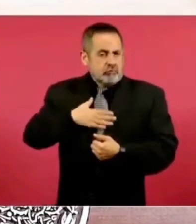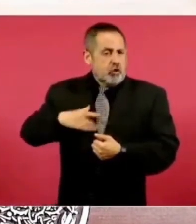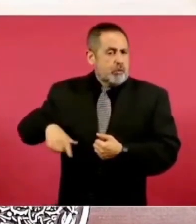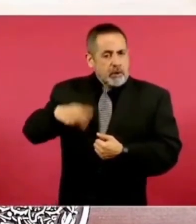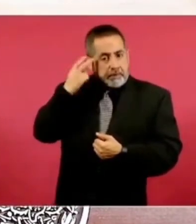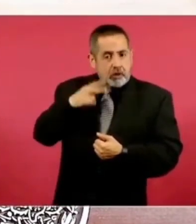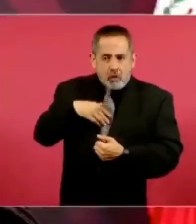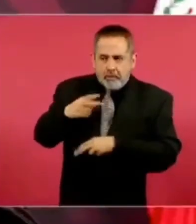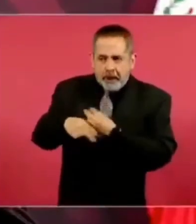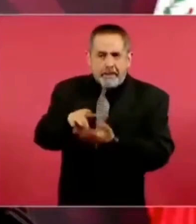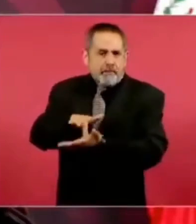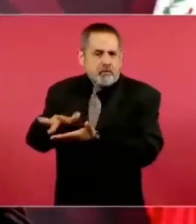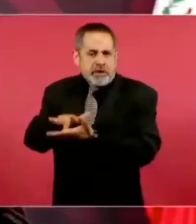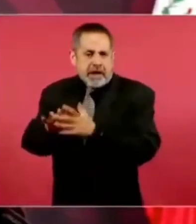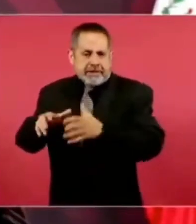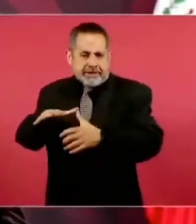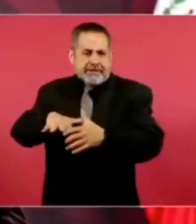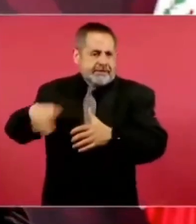y